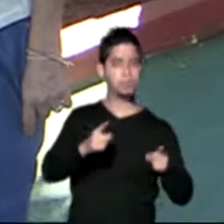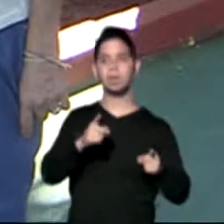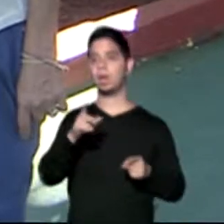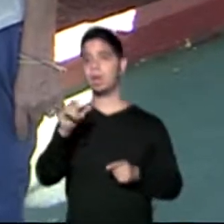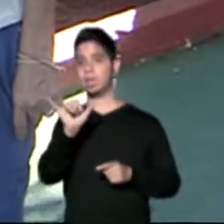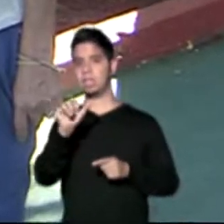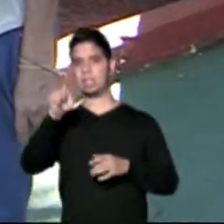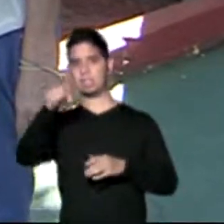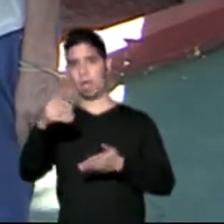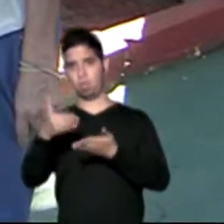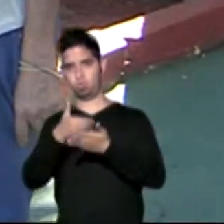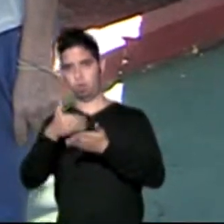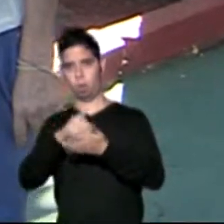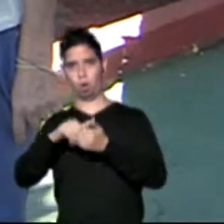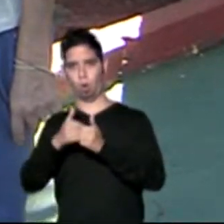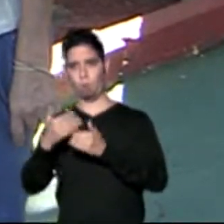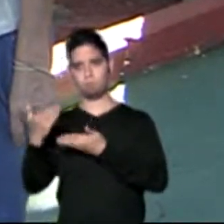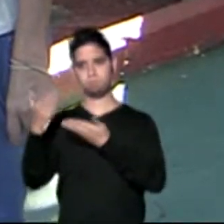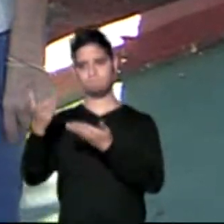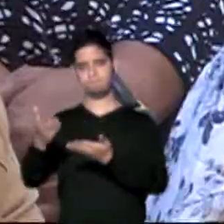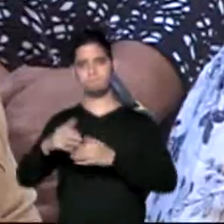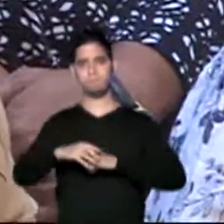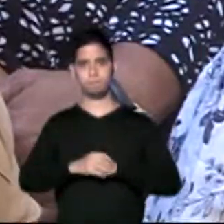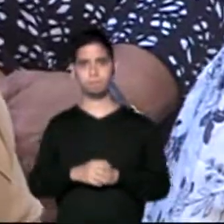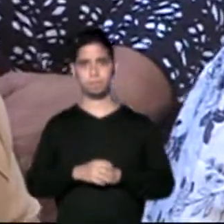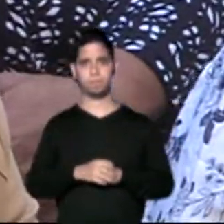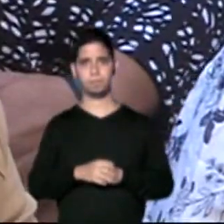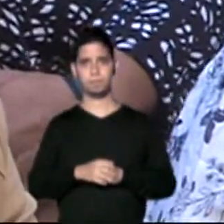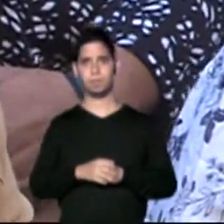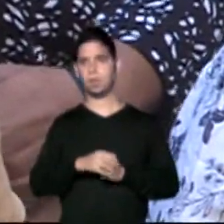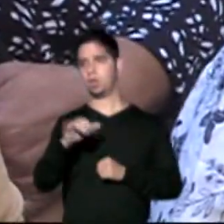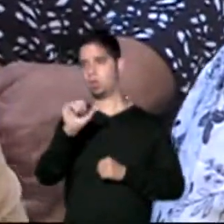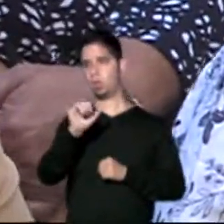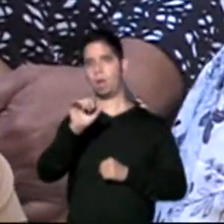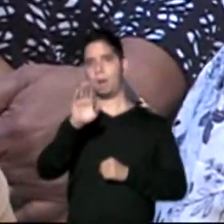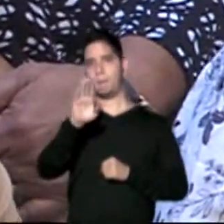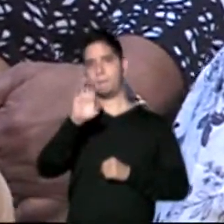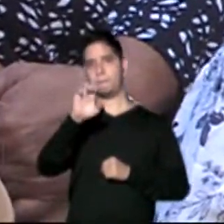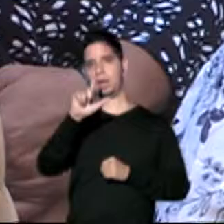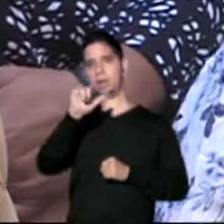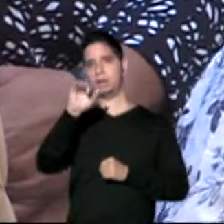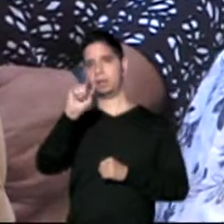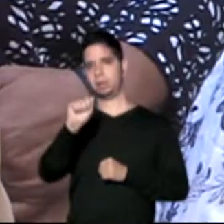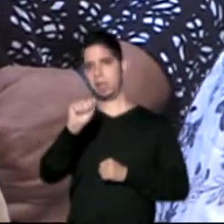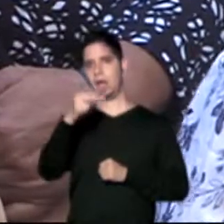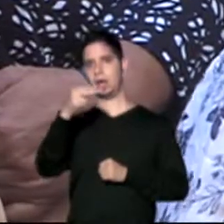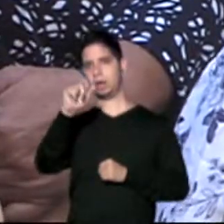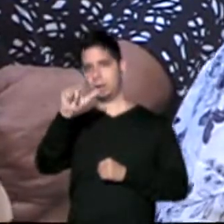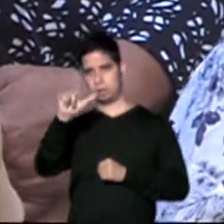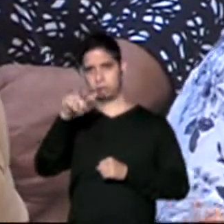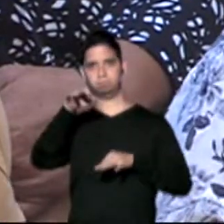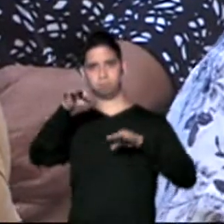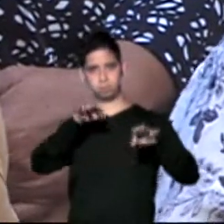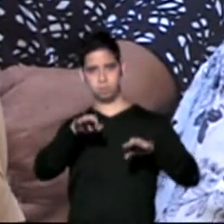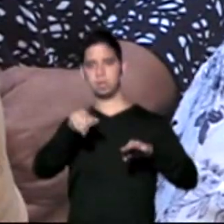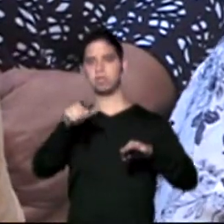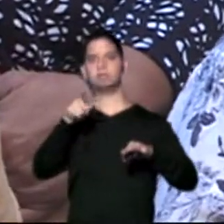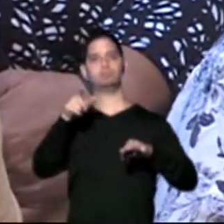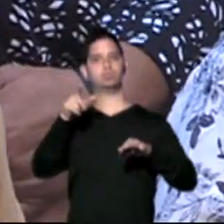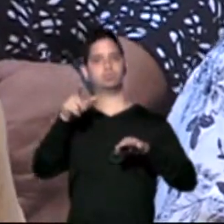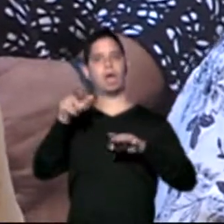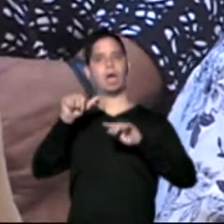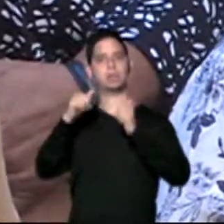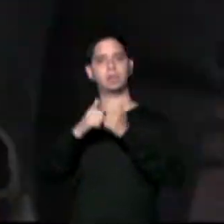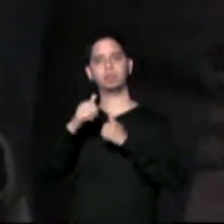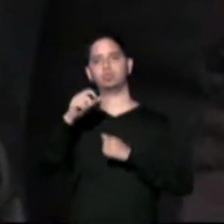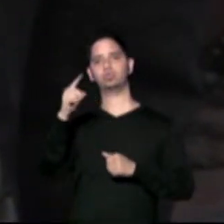brindar ayuda a esta población. Además, según explicó Belinda Gil, directora ejecutiva de Solo por Hoy, una organización que brinda vivienda a